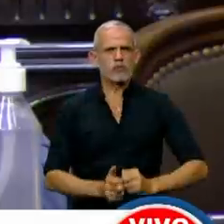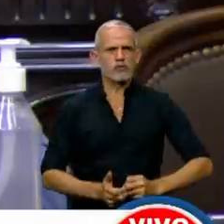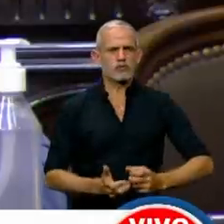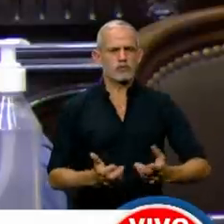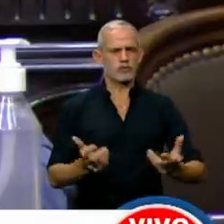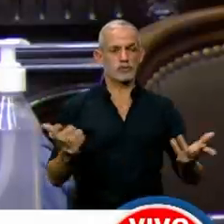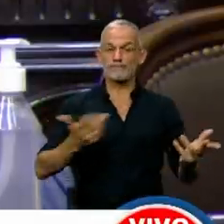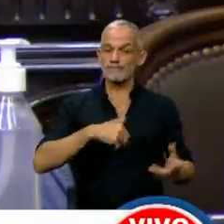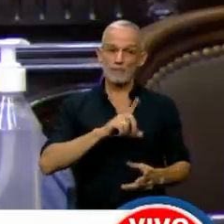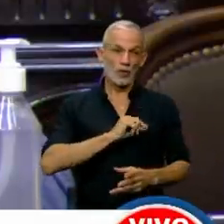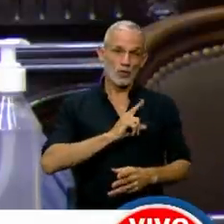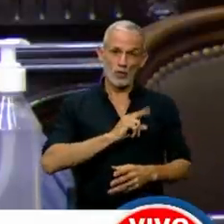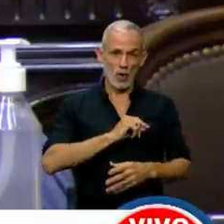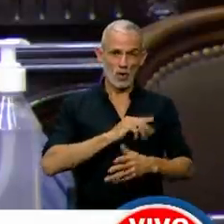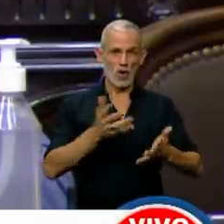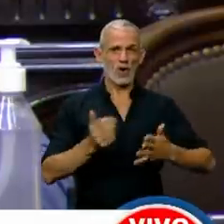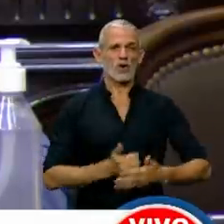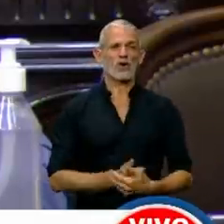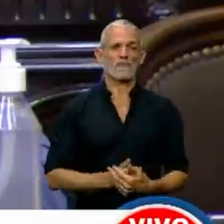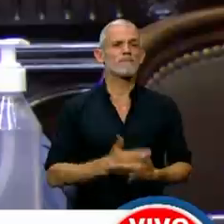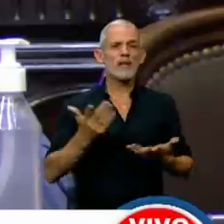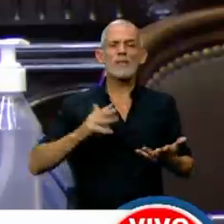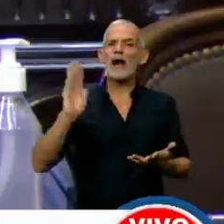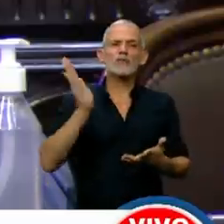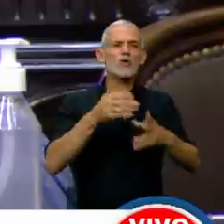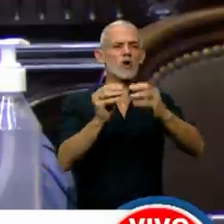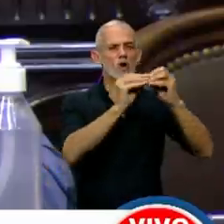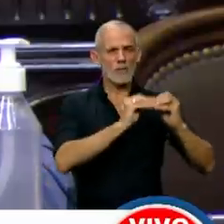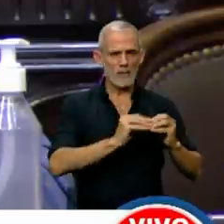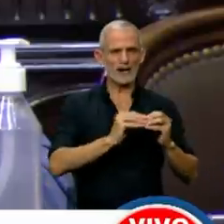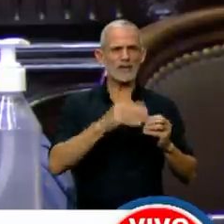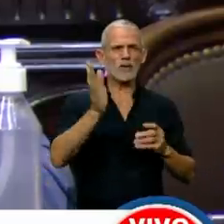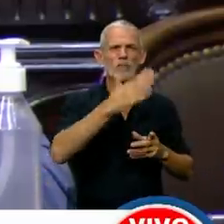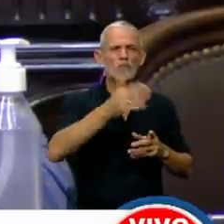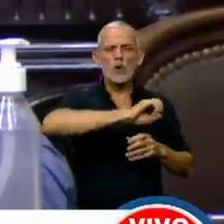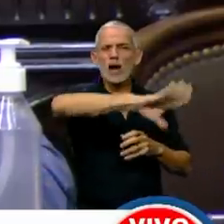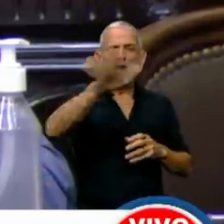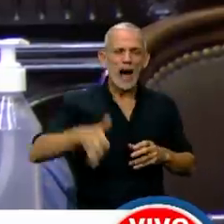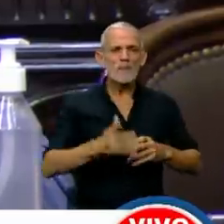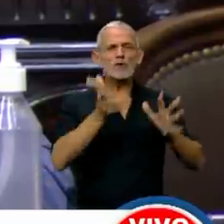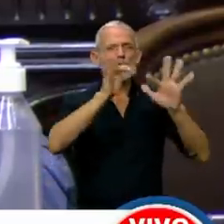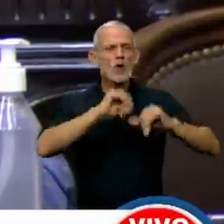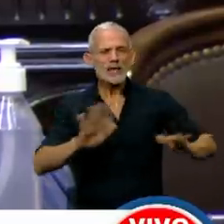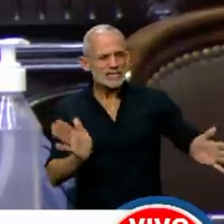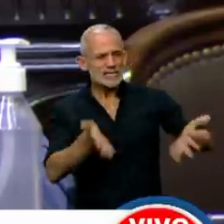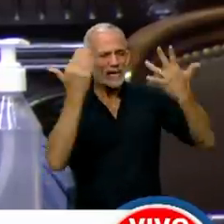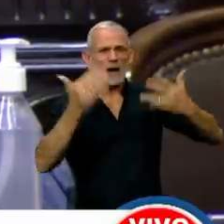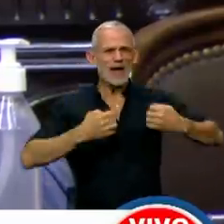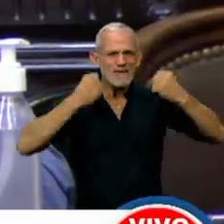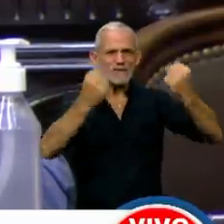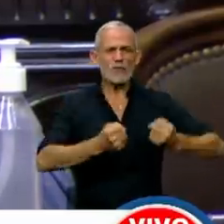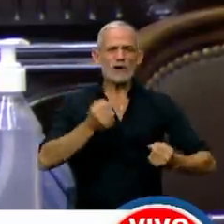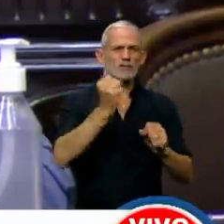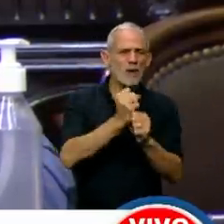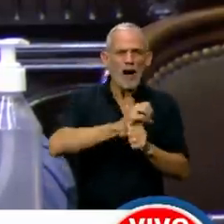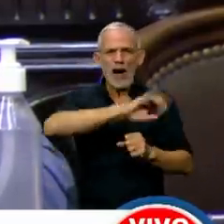es un profundo dolor para todos nuestros compañeros productores que es día a día se levantan a trabajar y esforzarse